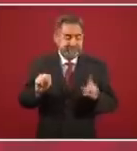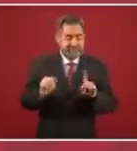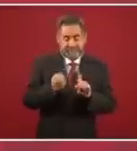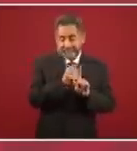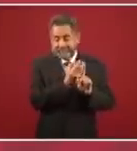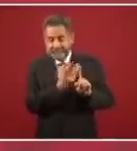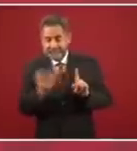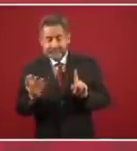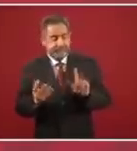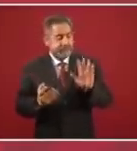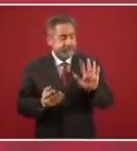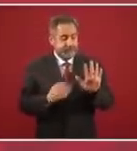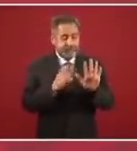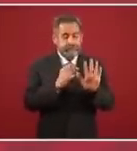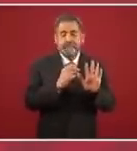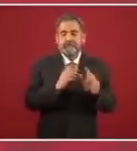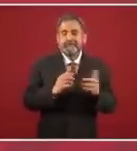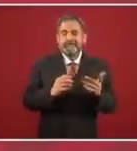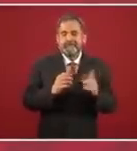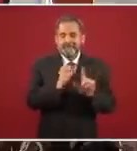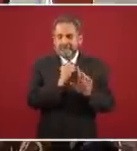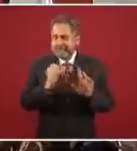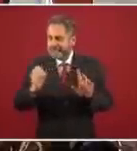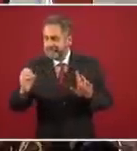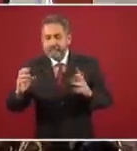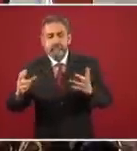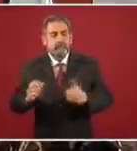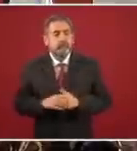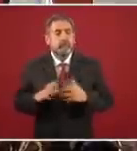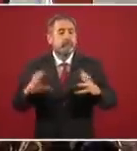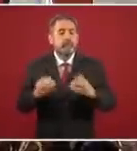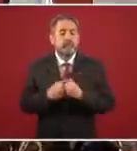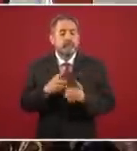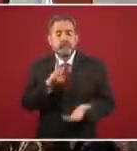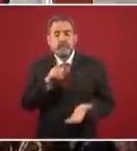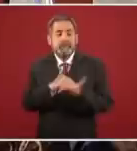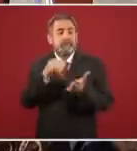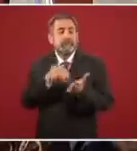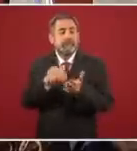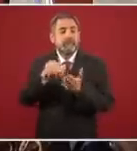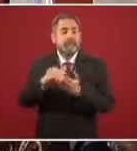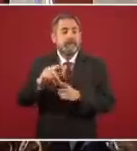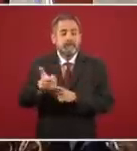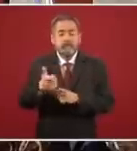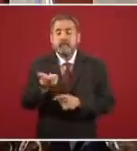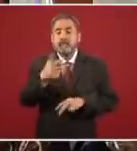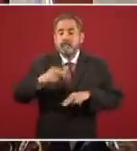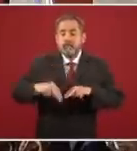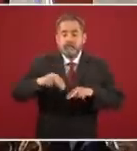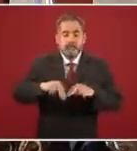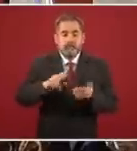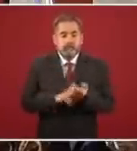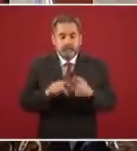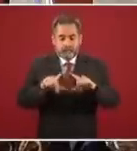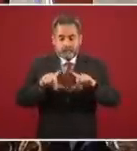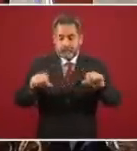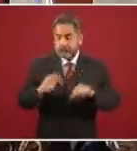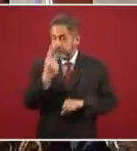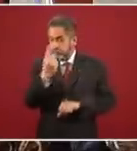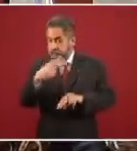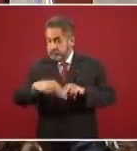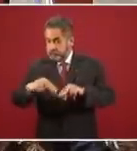5,999,999. Valor de la emisión, 3,000 millones de pesos. Costo del cachito, 500